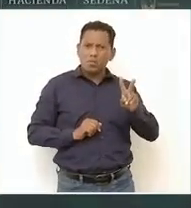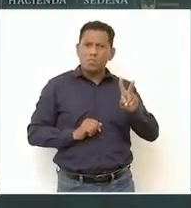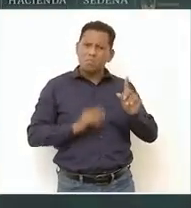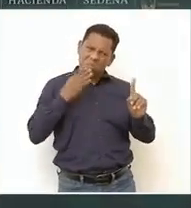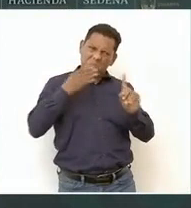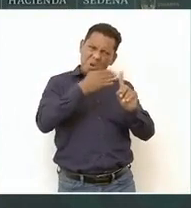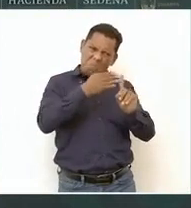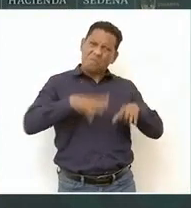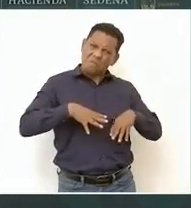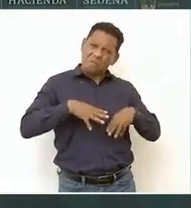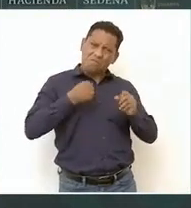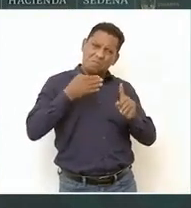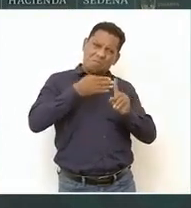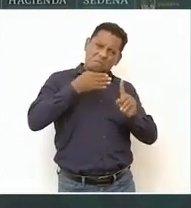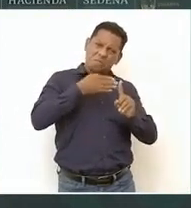perseverante,